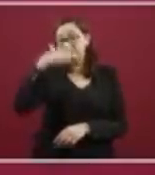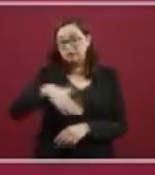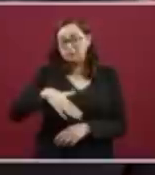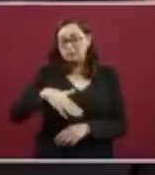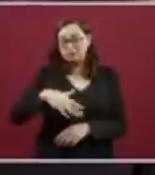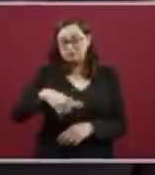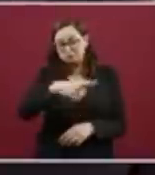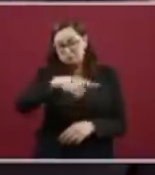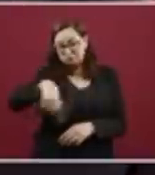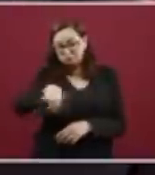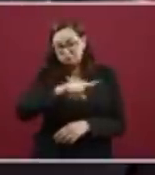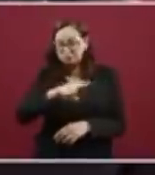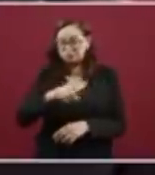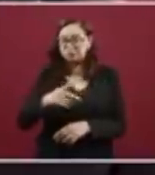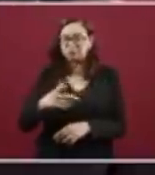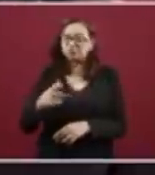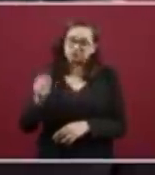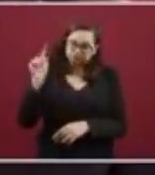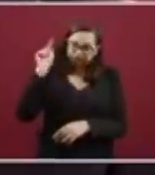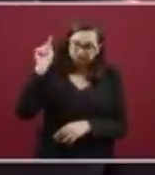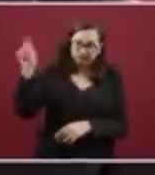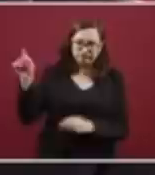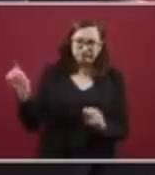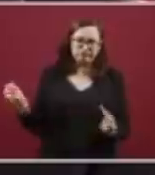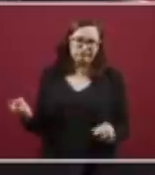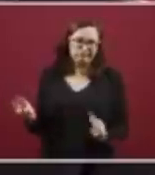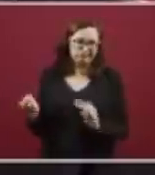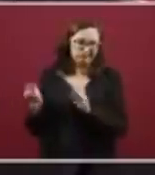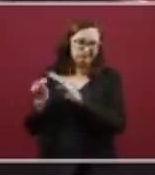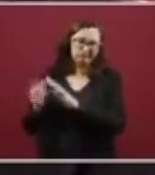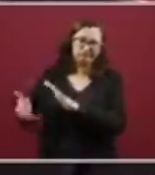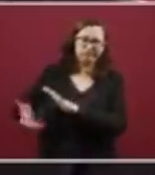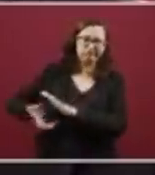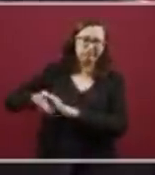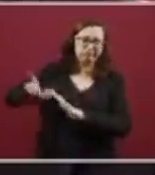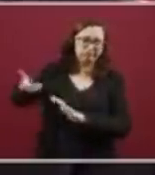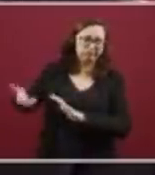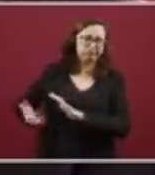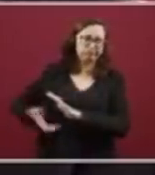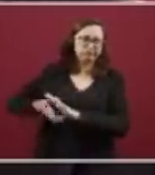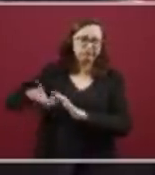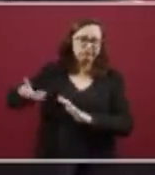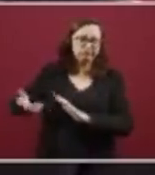y vamos a trabajar para